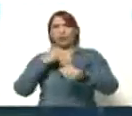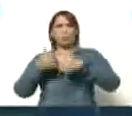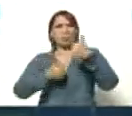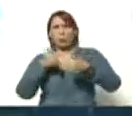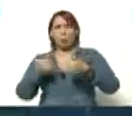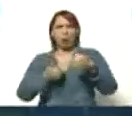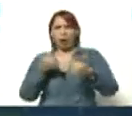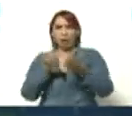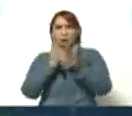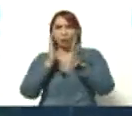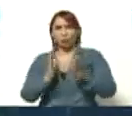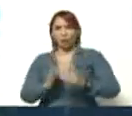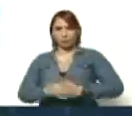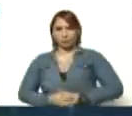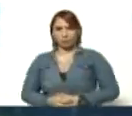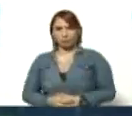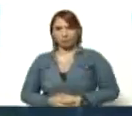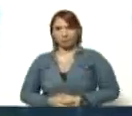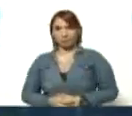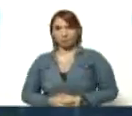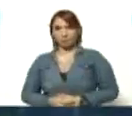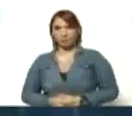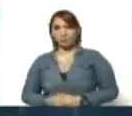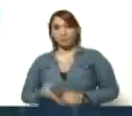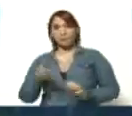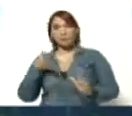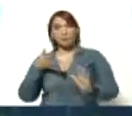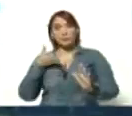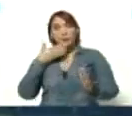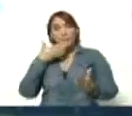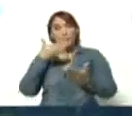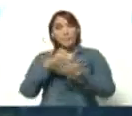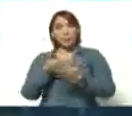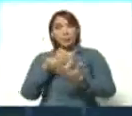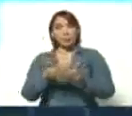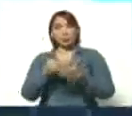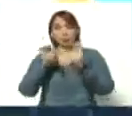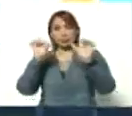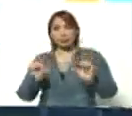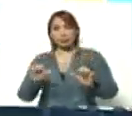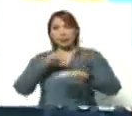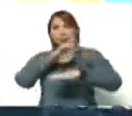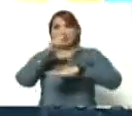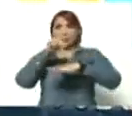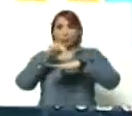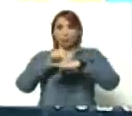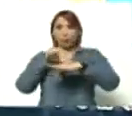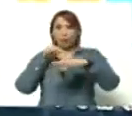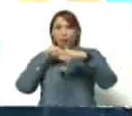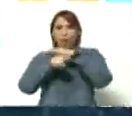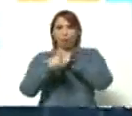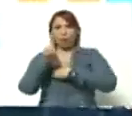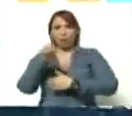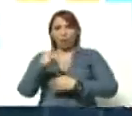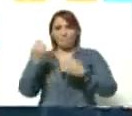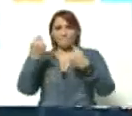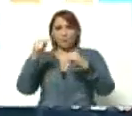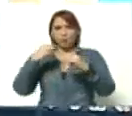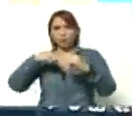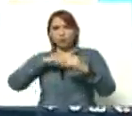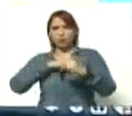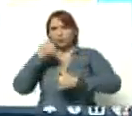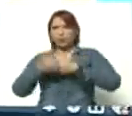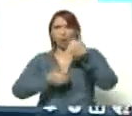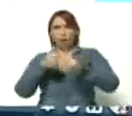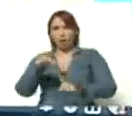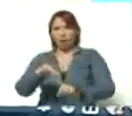a darle optar en el propósito de nuestro Sistema Nacional de Ingresos y luego de enviar vamos a la fase de nuestra carrera. En